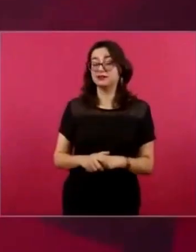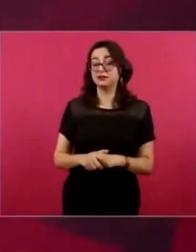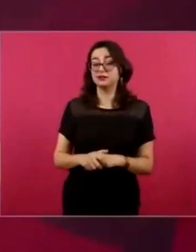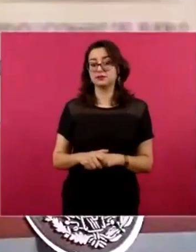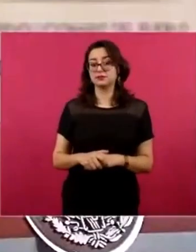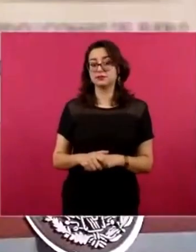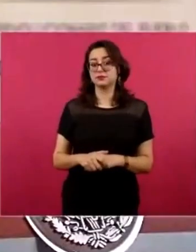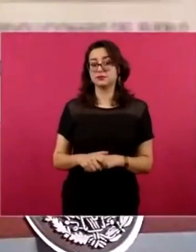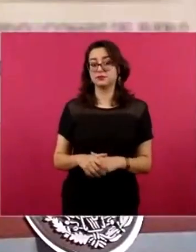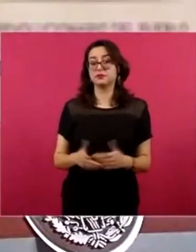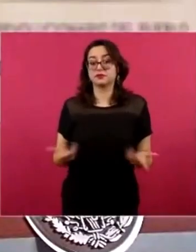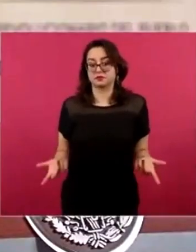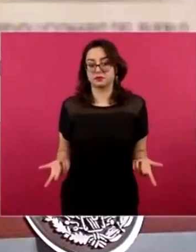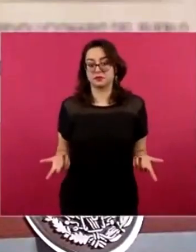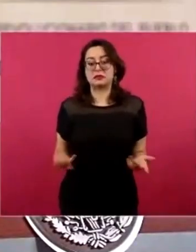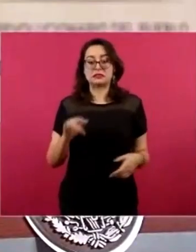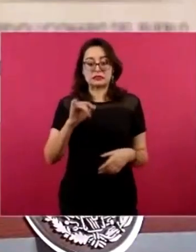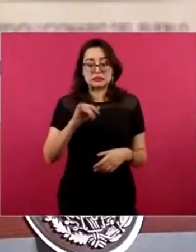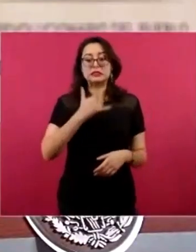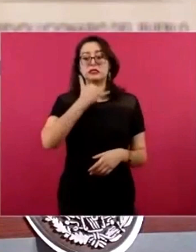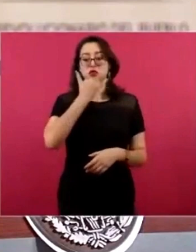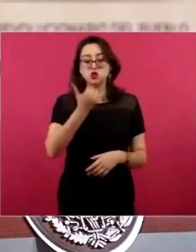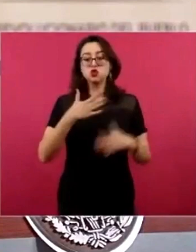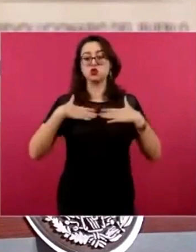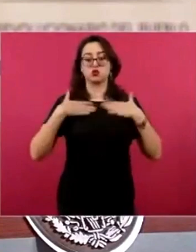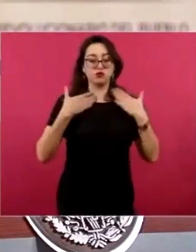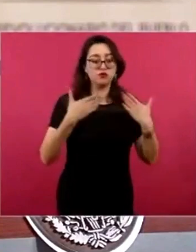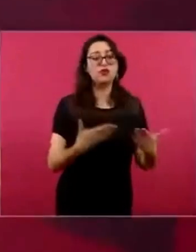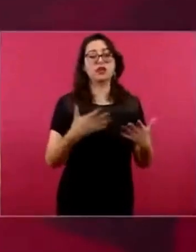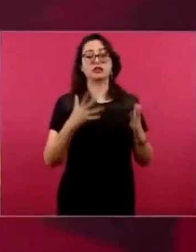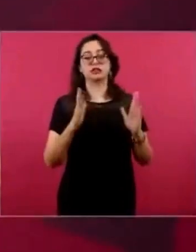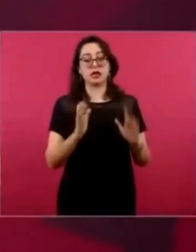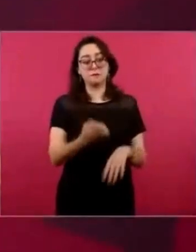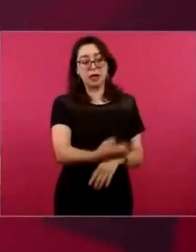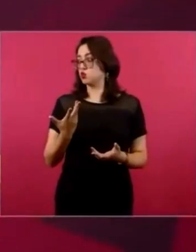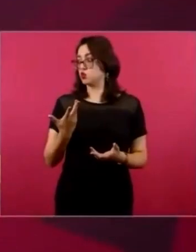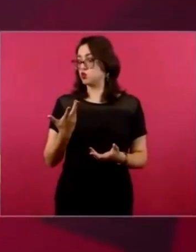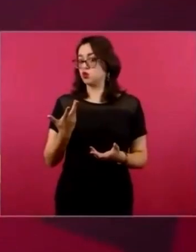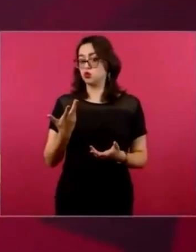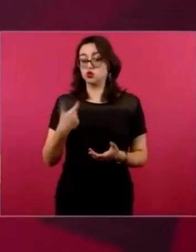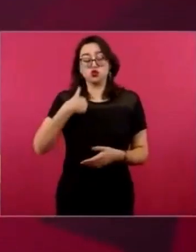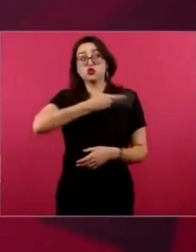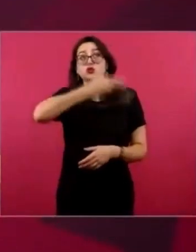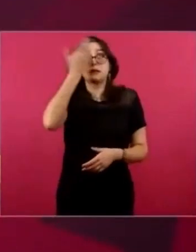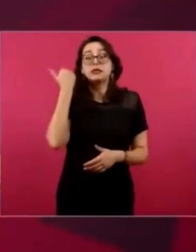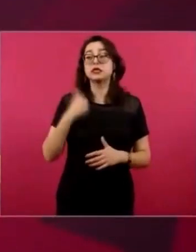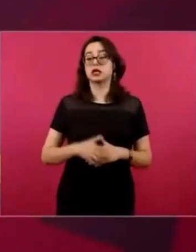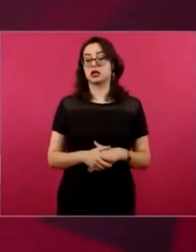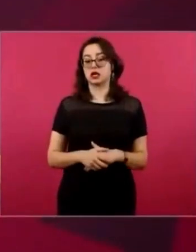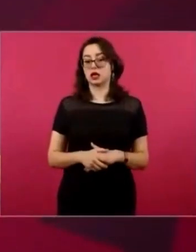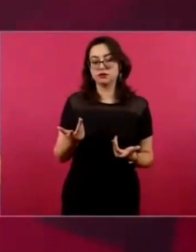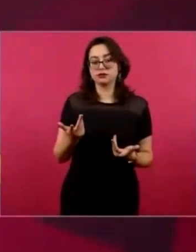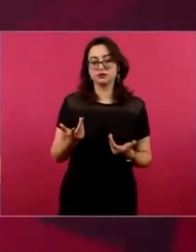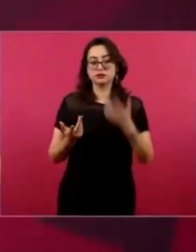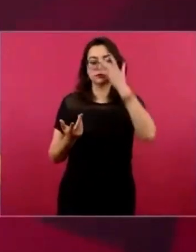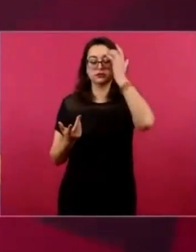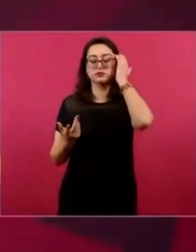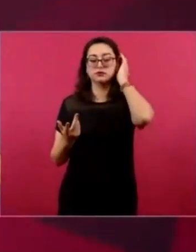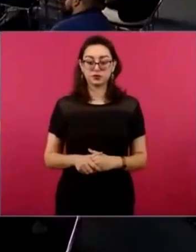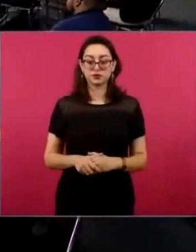y lo invité a participar y le di mi confianza y me engañó, pero yo no supe.